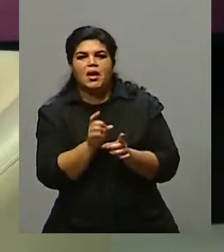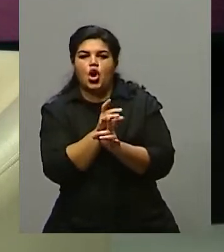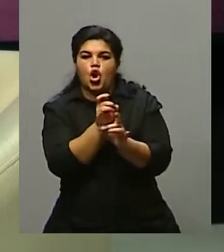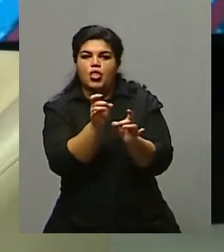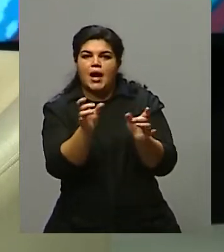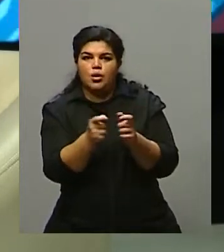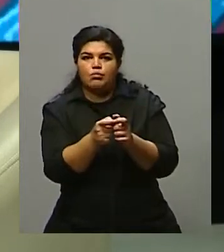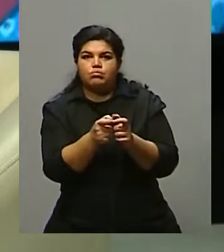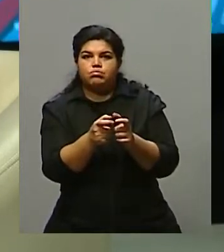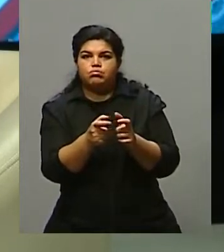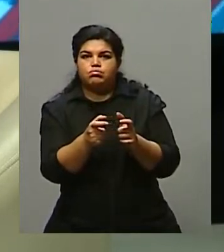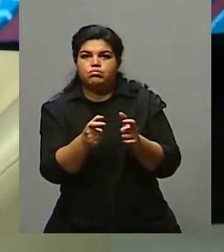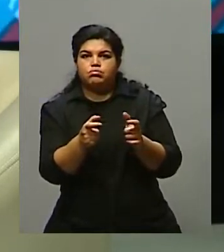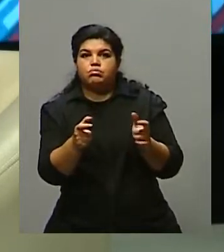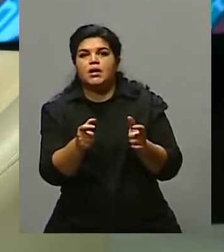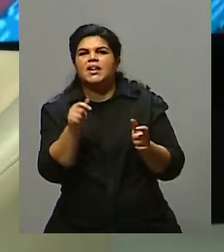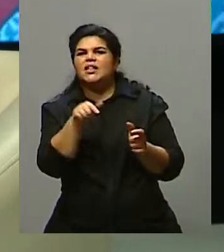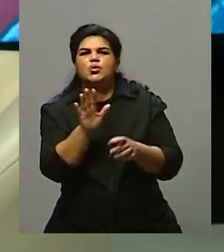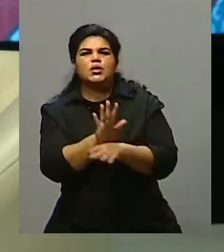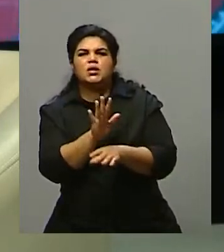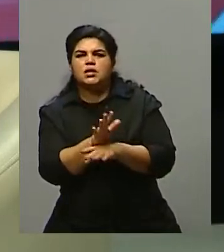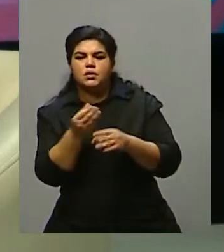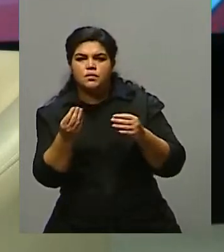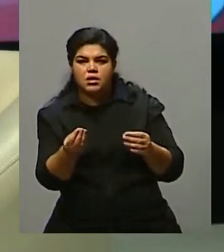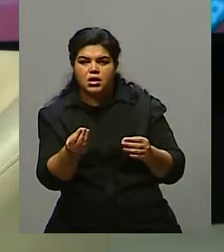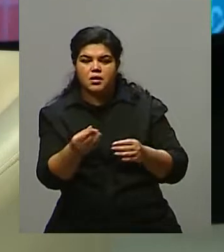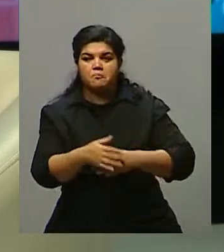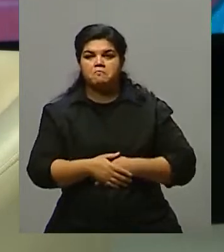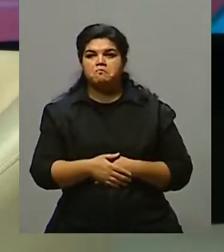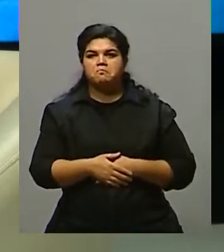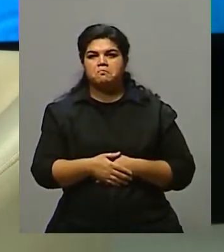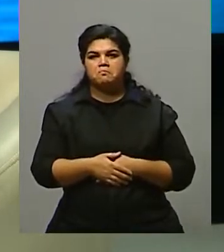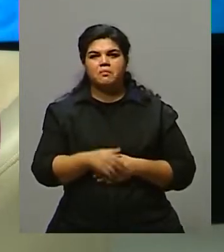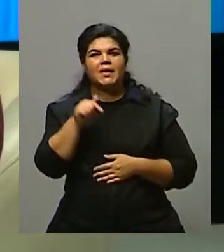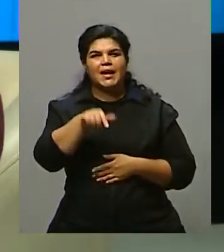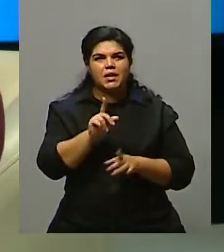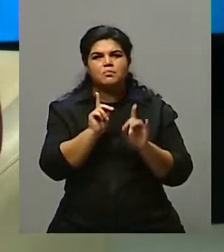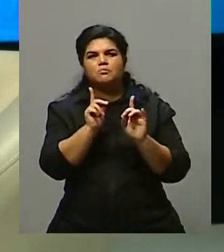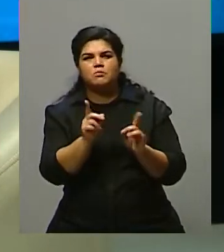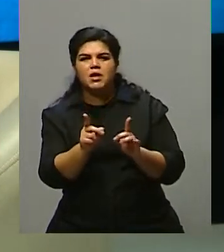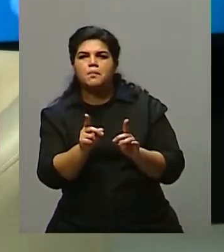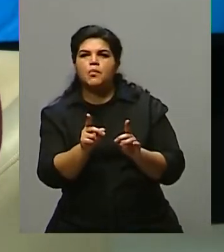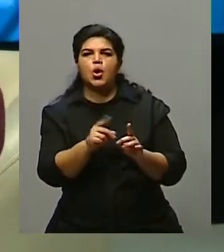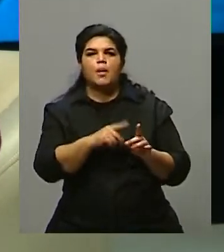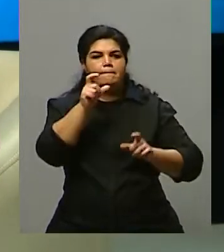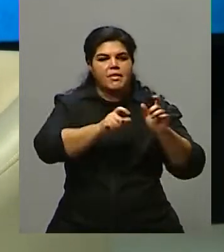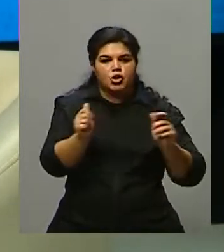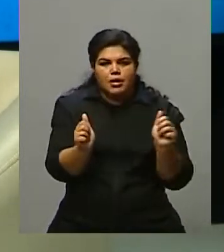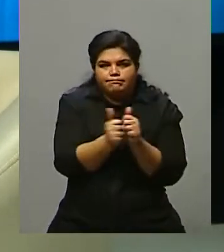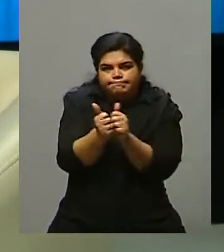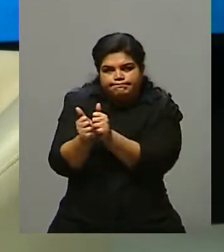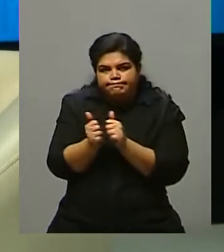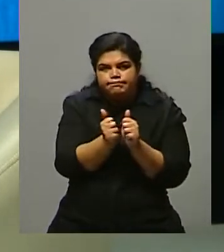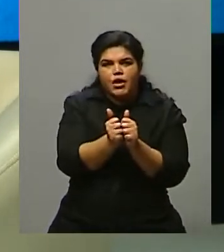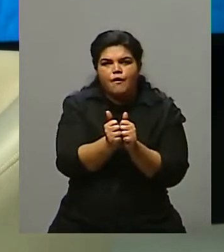en nuestra región, que en realidad está un poco relacionado, creo un poco más por el tema de un poquito más de hacinamiento, más frío, más